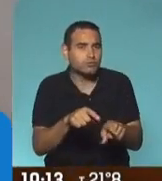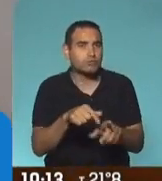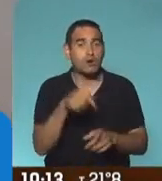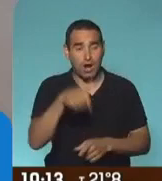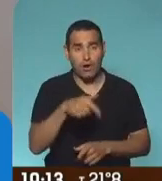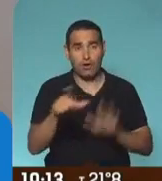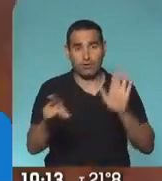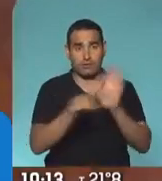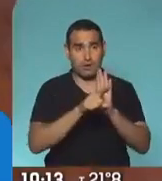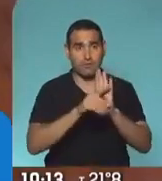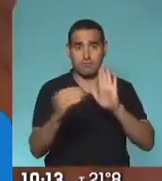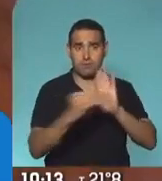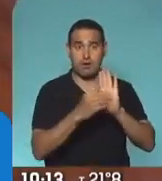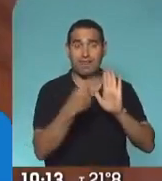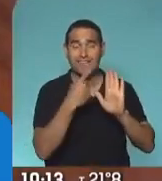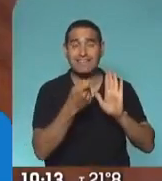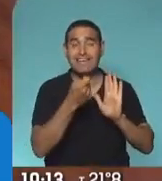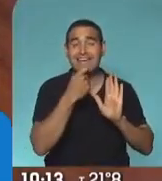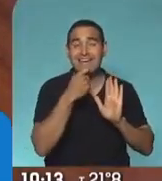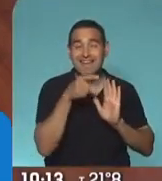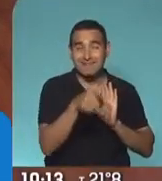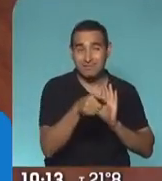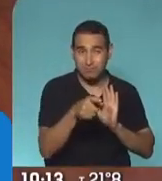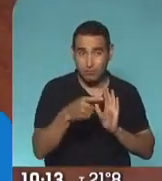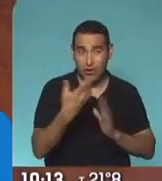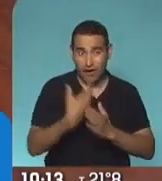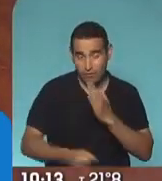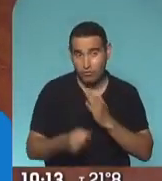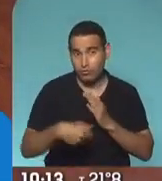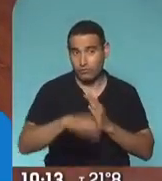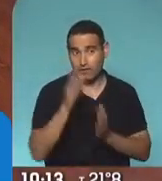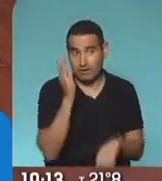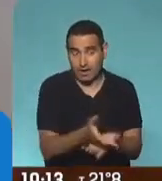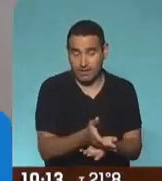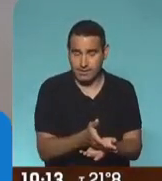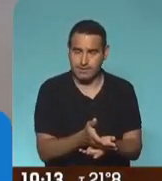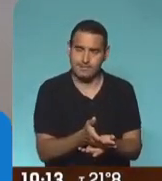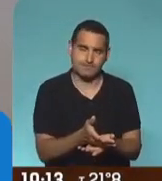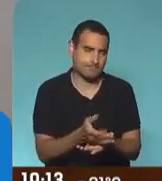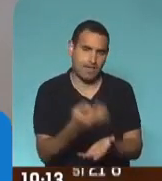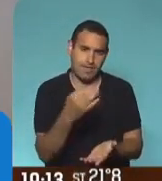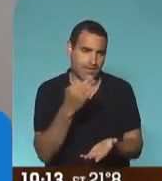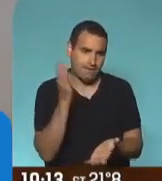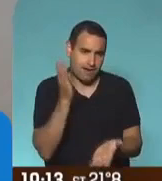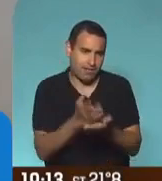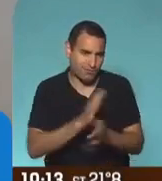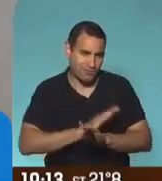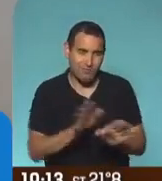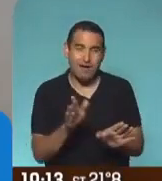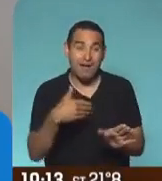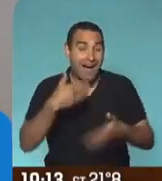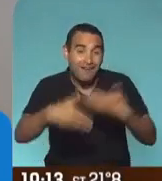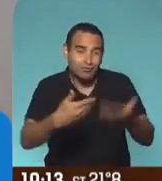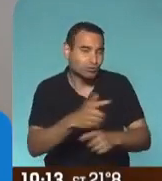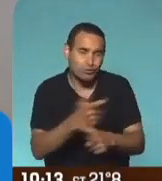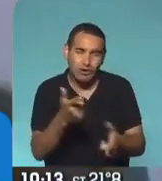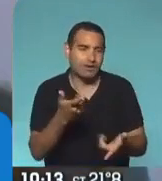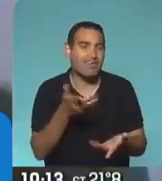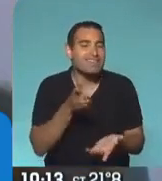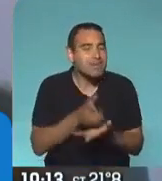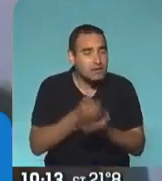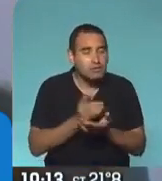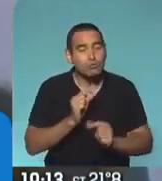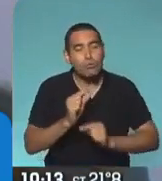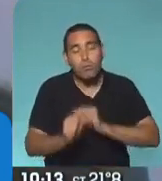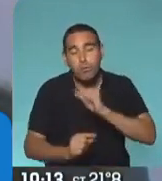Código Penal si llegamos a este nivel de práctica. Sin duda, no se avanzó y los derechos son progresivos. Yo